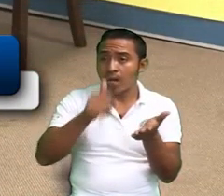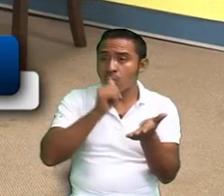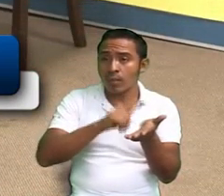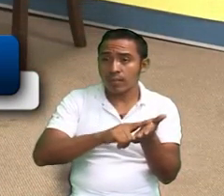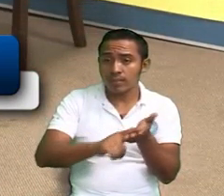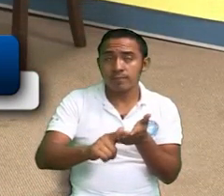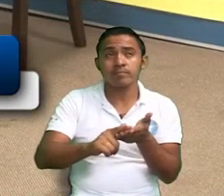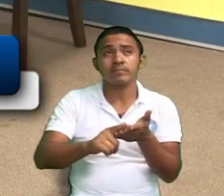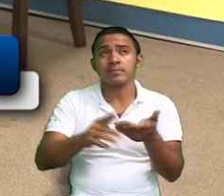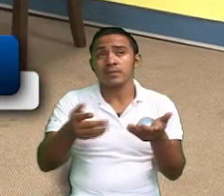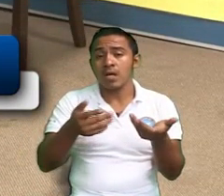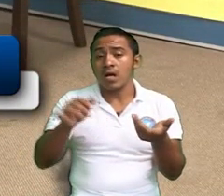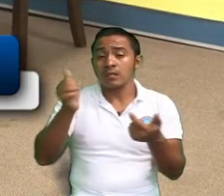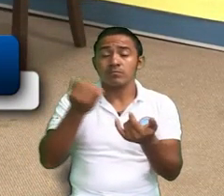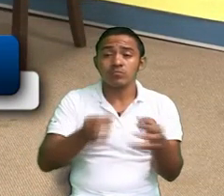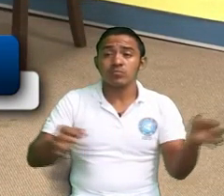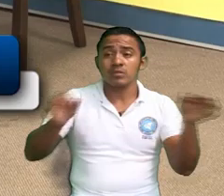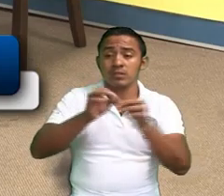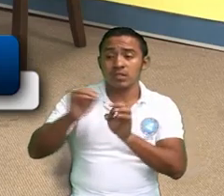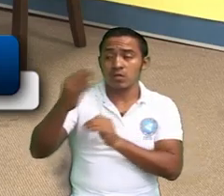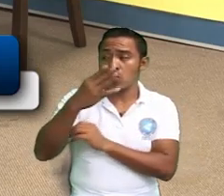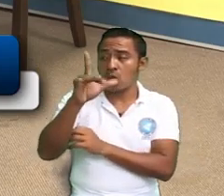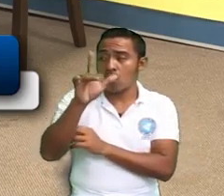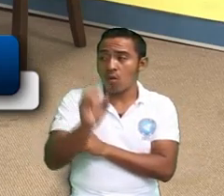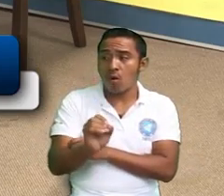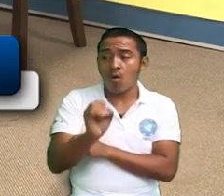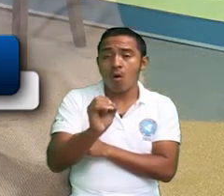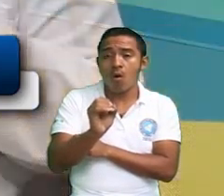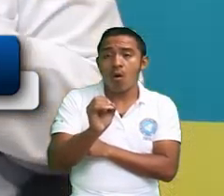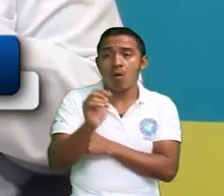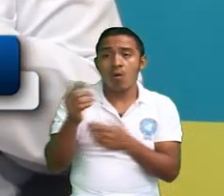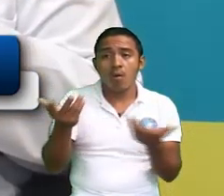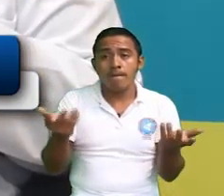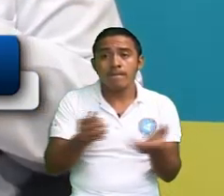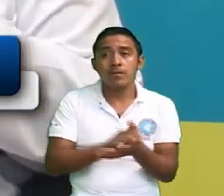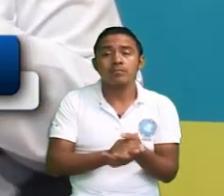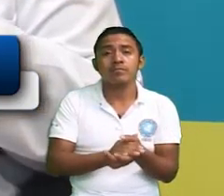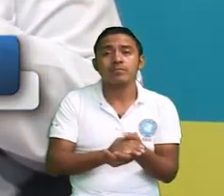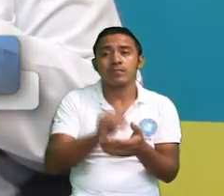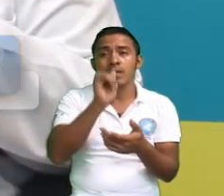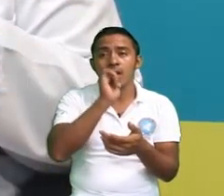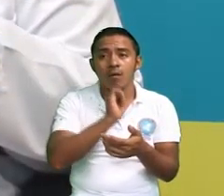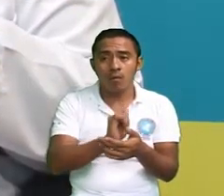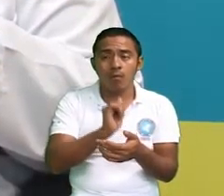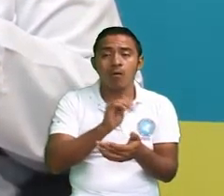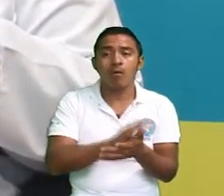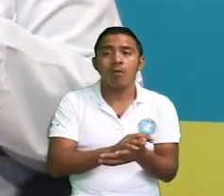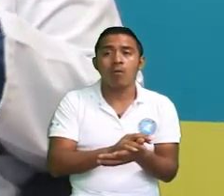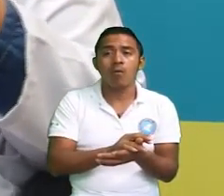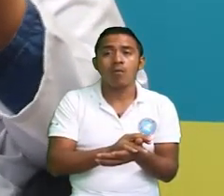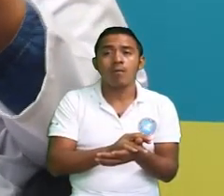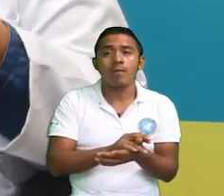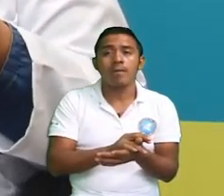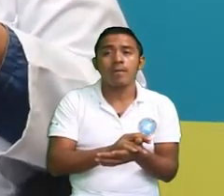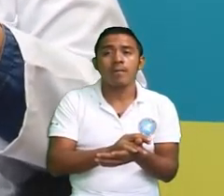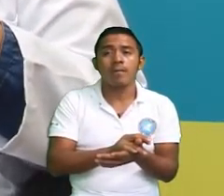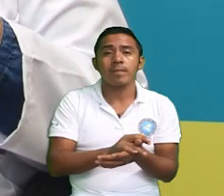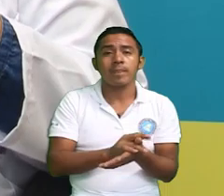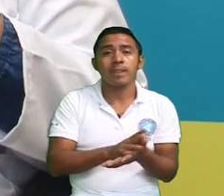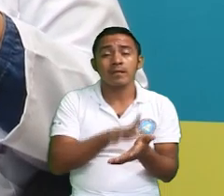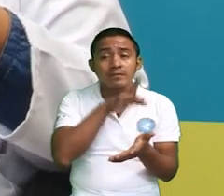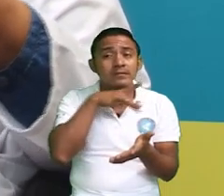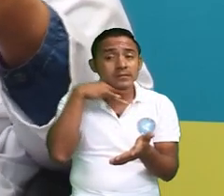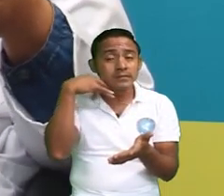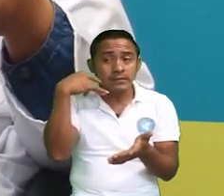agua es importante clorarla. Es importante que el agua que consumamos sea apta realmente